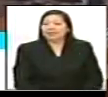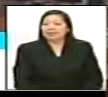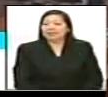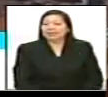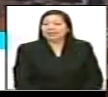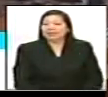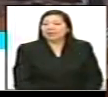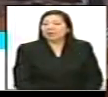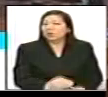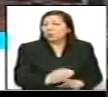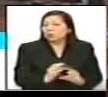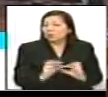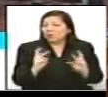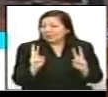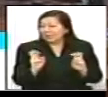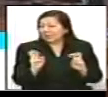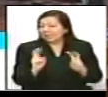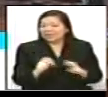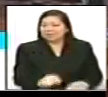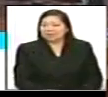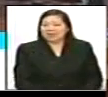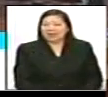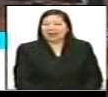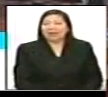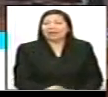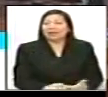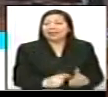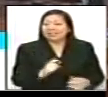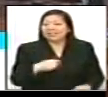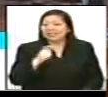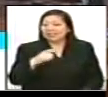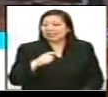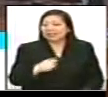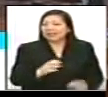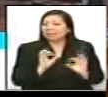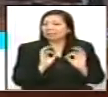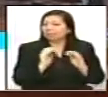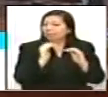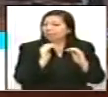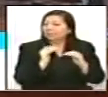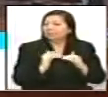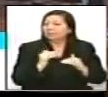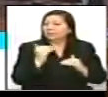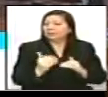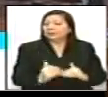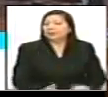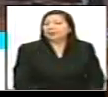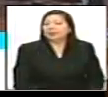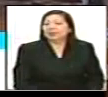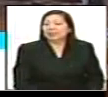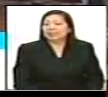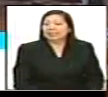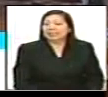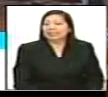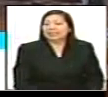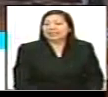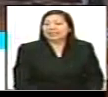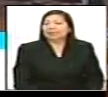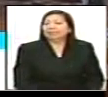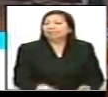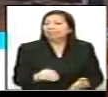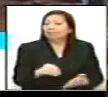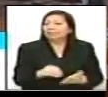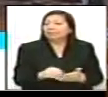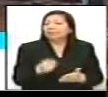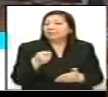de factores o de temas en su aplicación que van a necesitar precisiones posteriores. De hecho, la aplicación